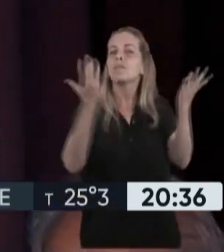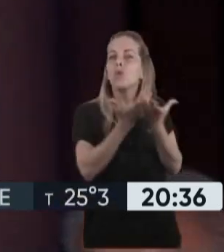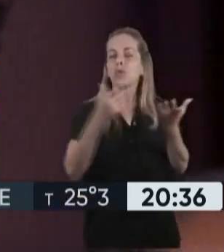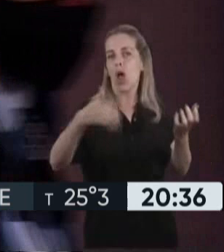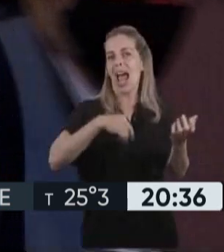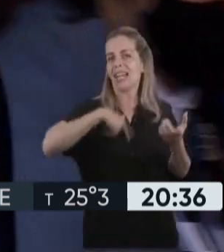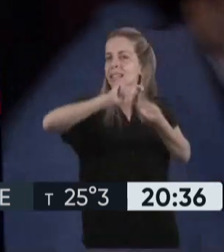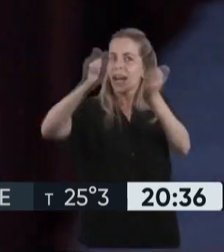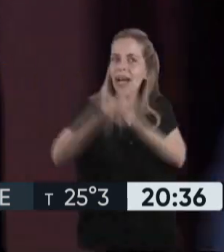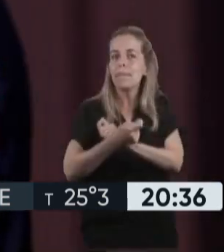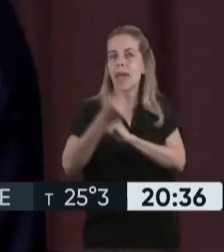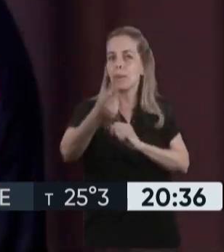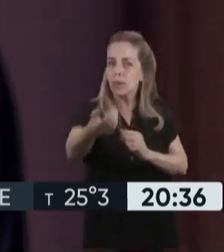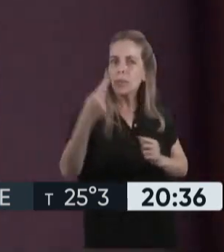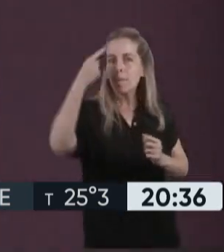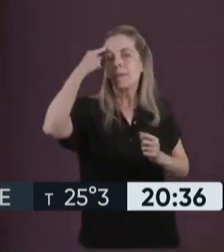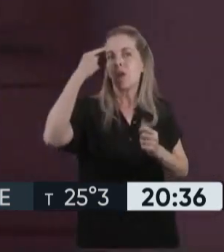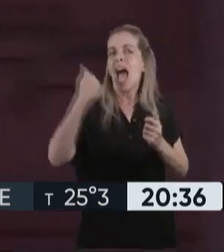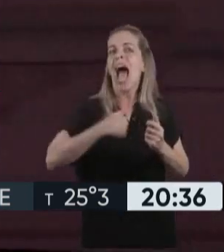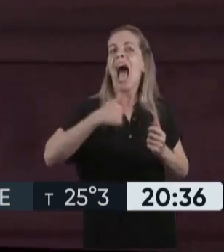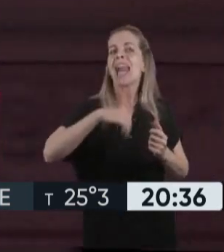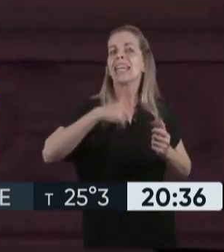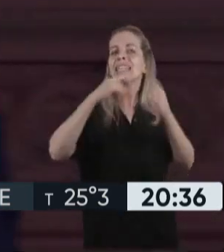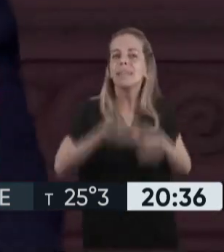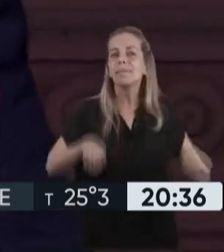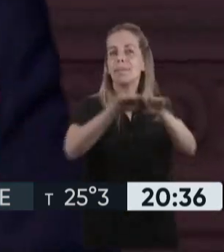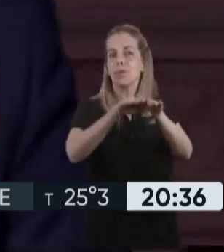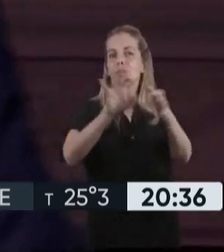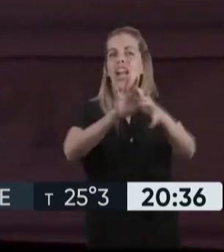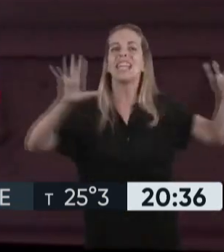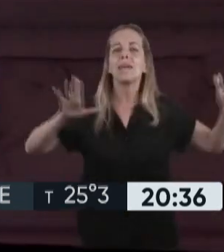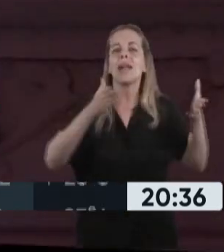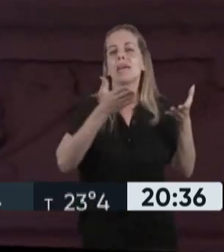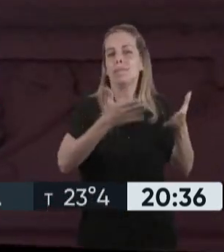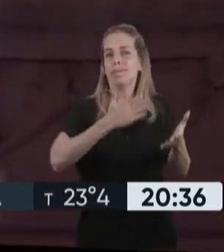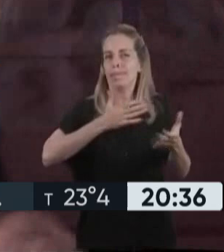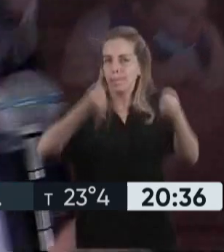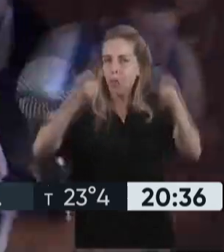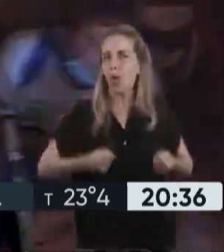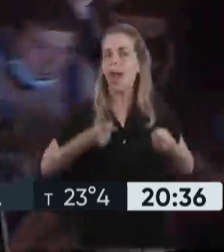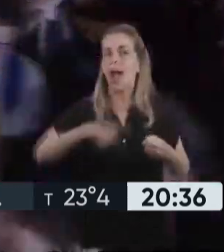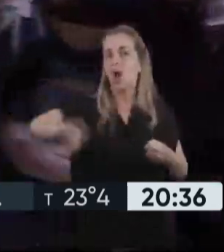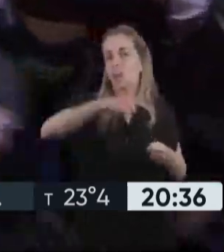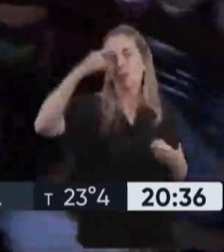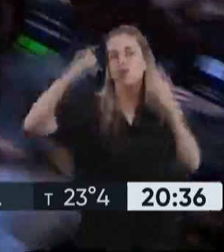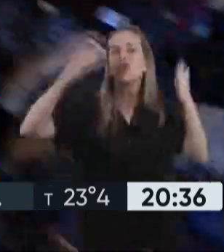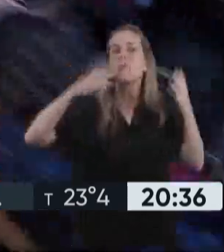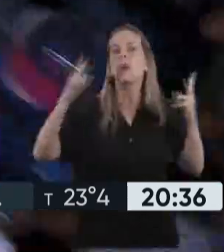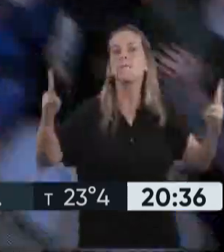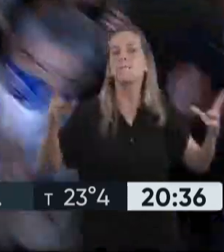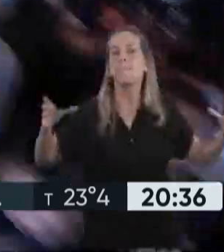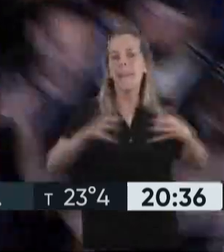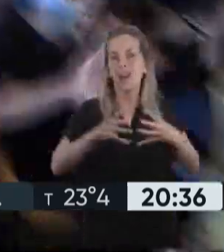la Argentina y hagamos una Argentina justa, libre, soberana, como siempre soñamos los